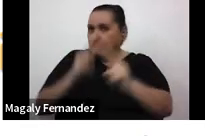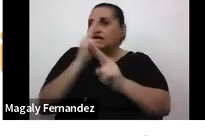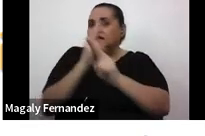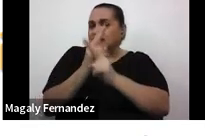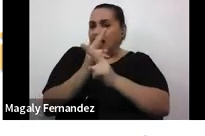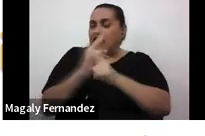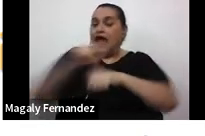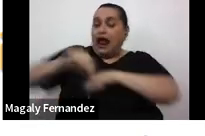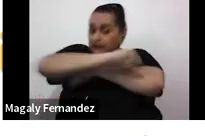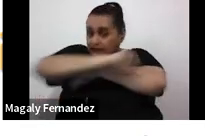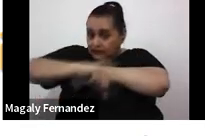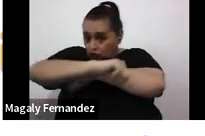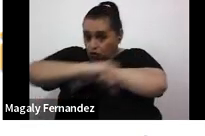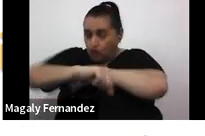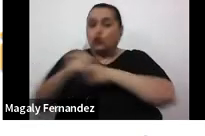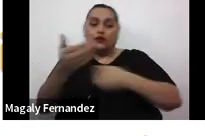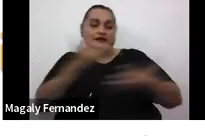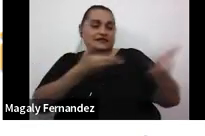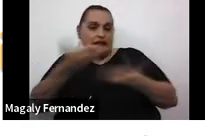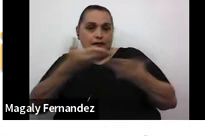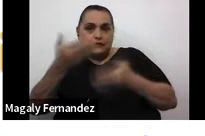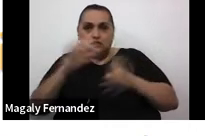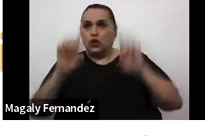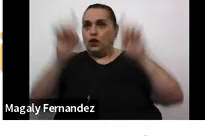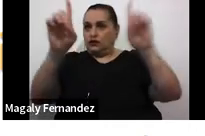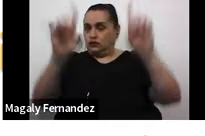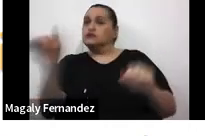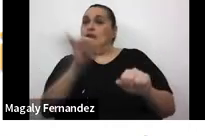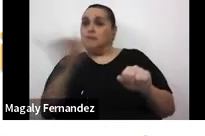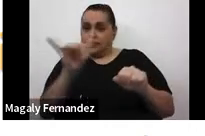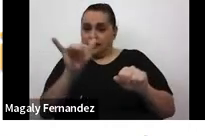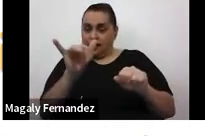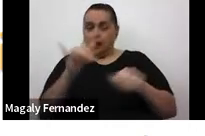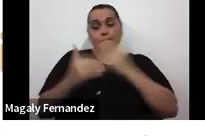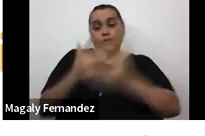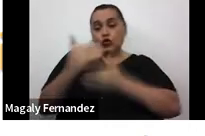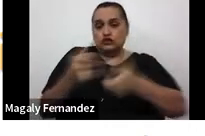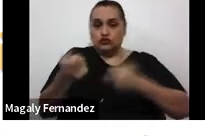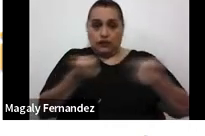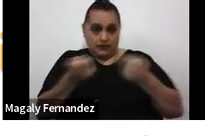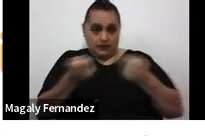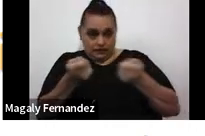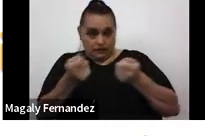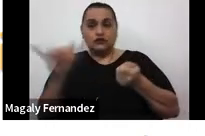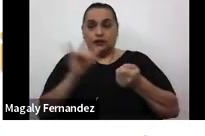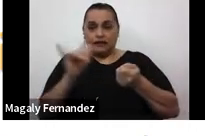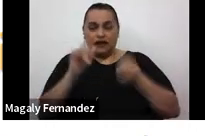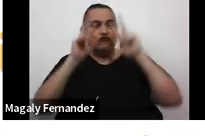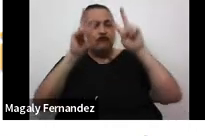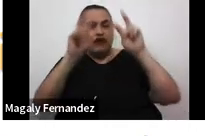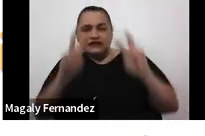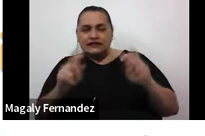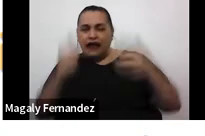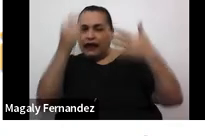arquitectónico sino de los servicios en la educación en todo en los procesos administrativos revisar cada